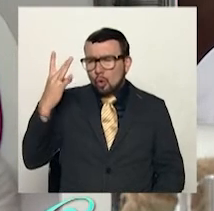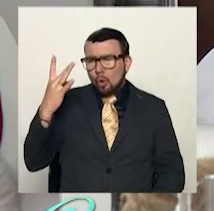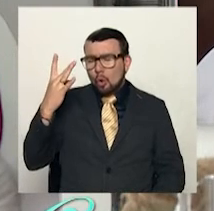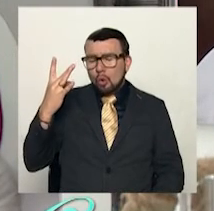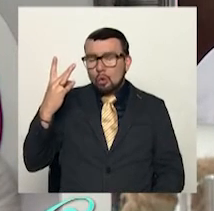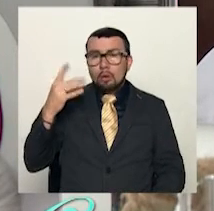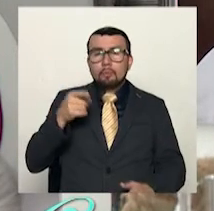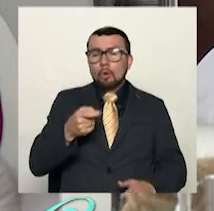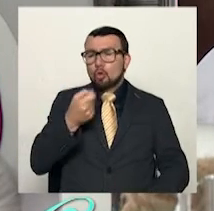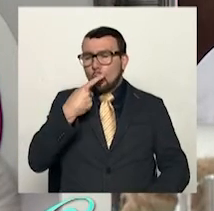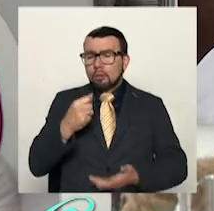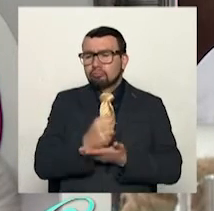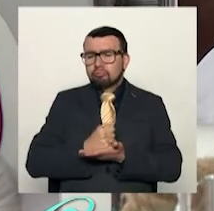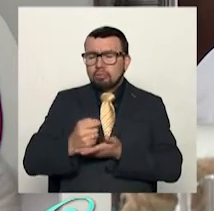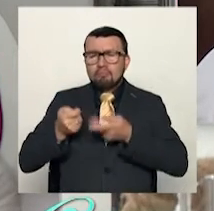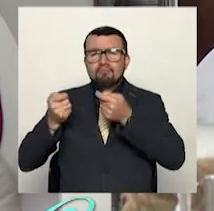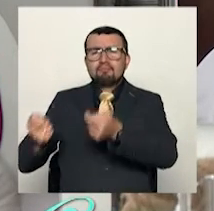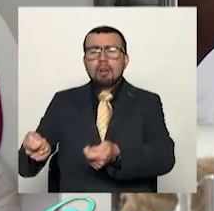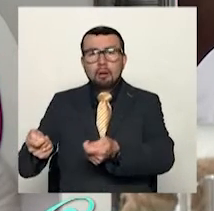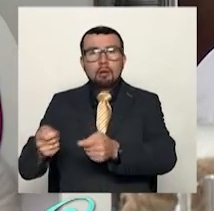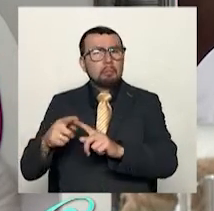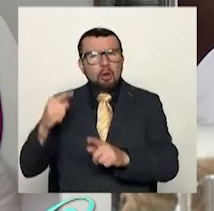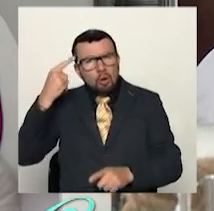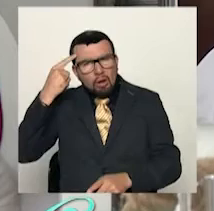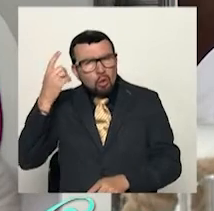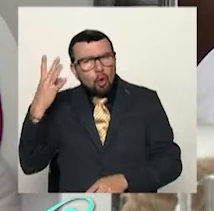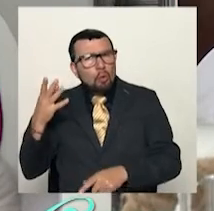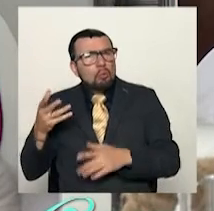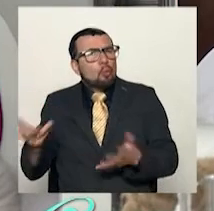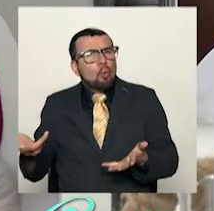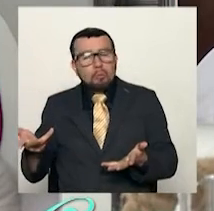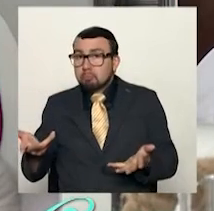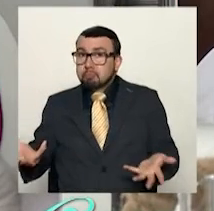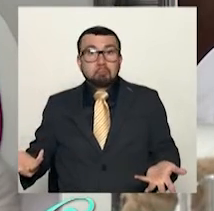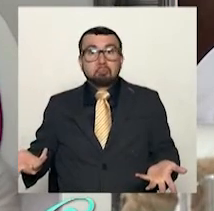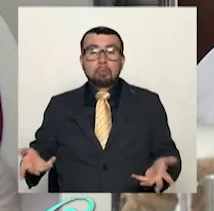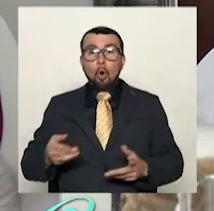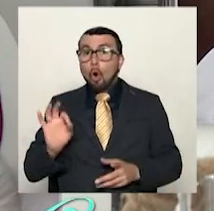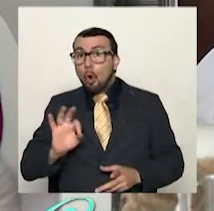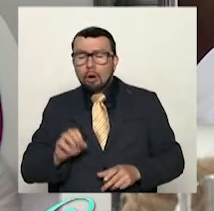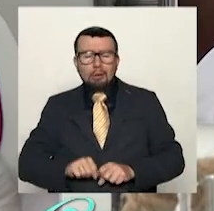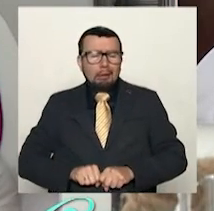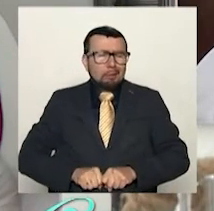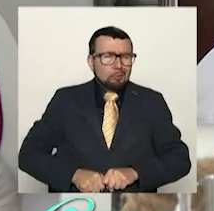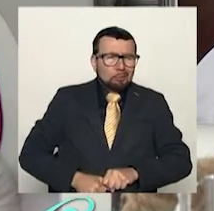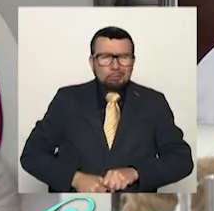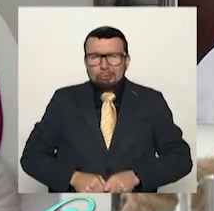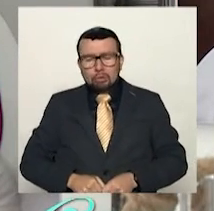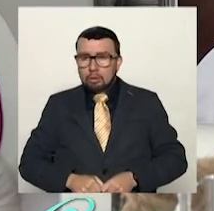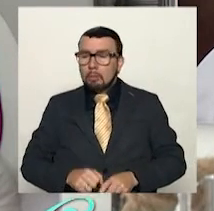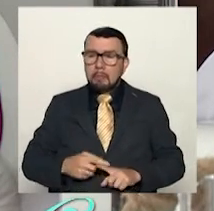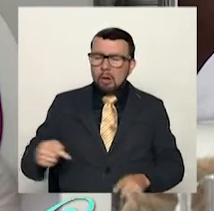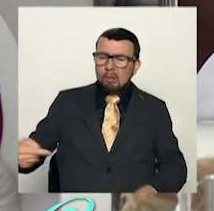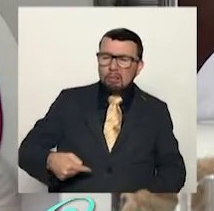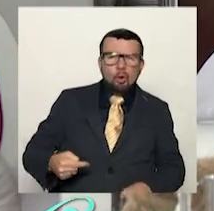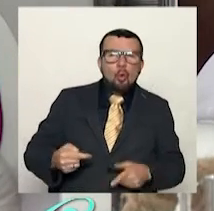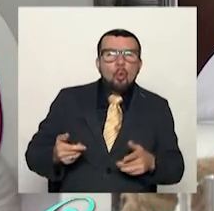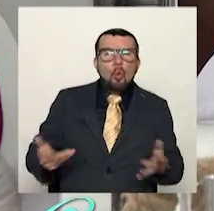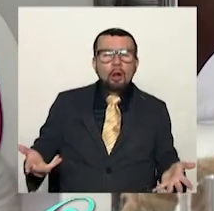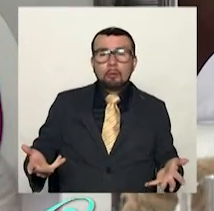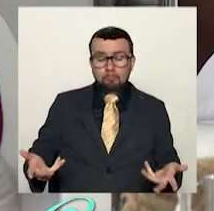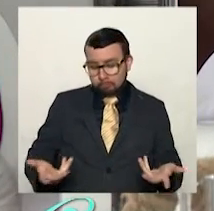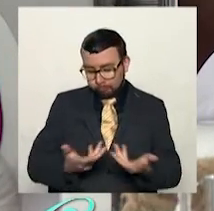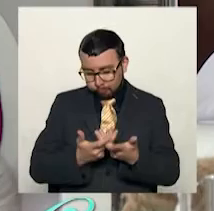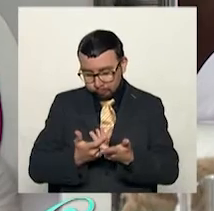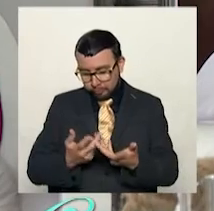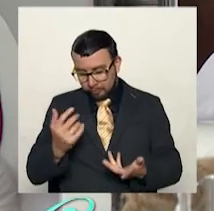no dicen para cuál. Para el cólico abdominal, pero ahí no dicen tampoco para cuál. Y entonces